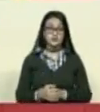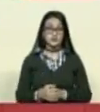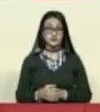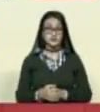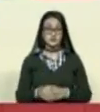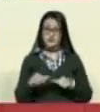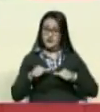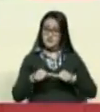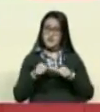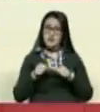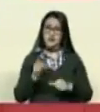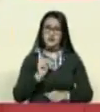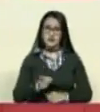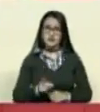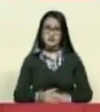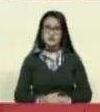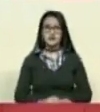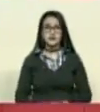manera permanente.